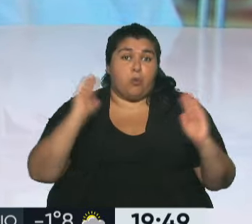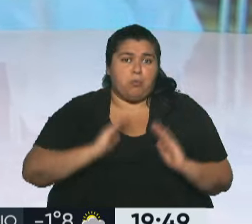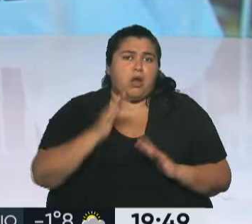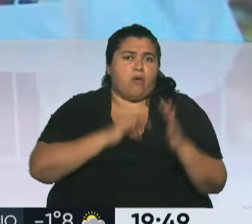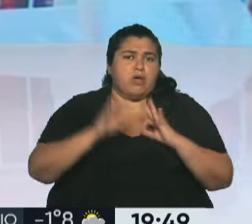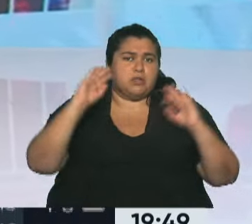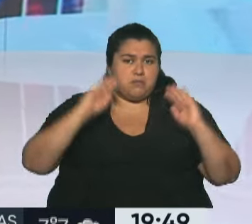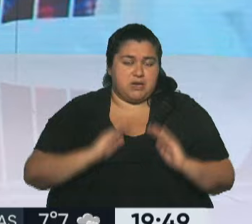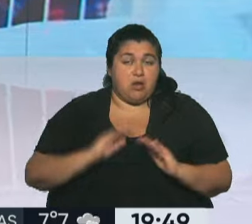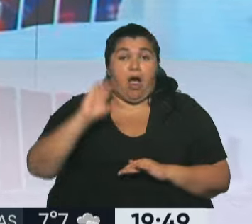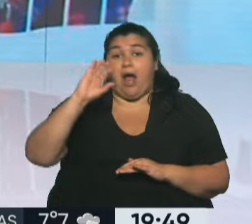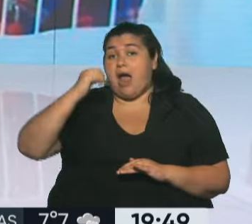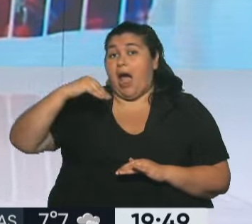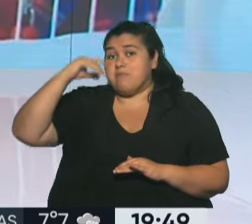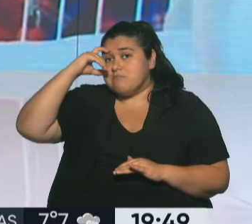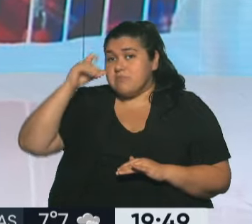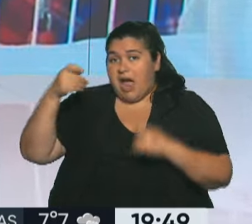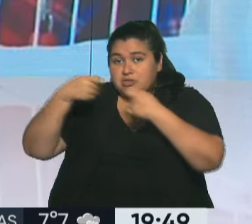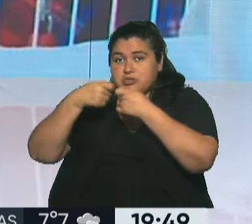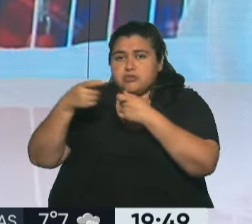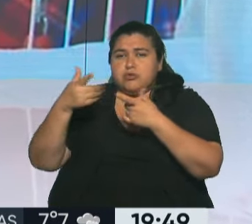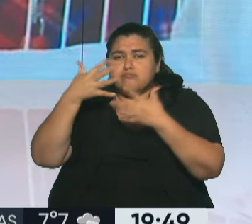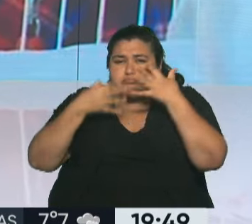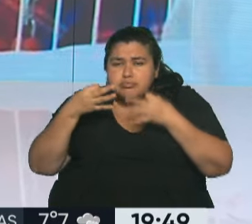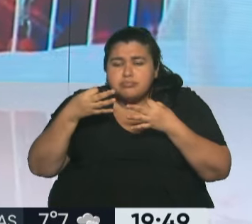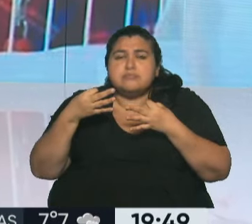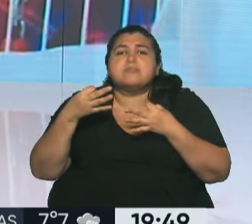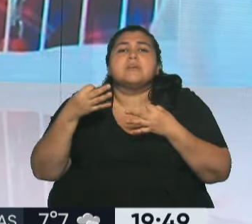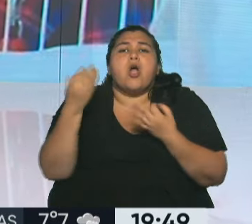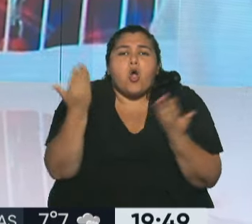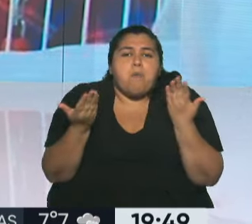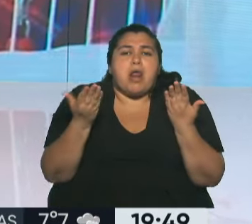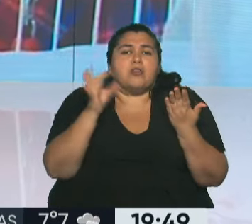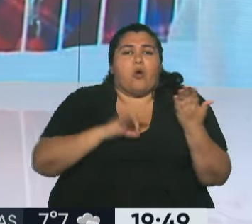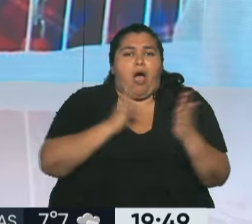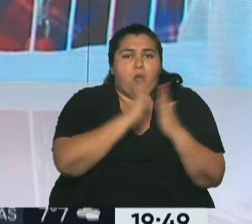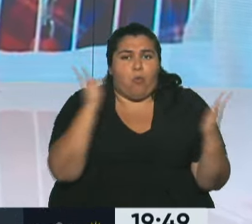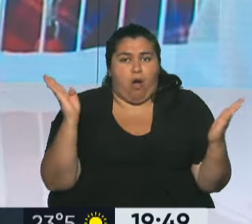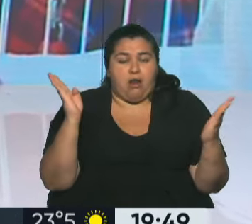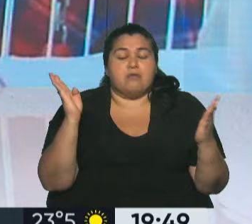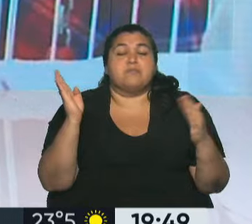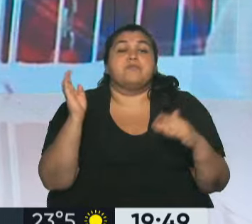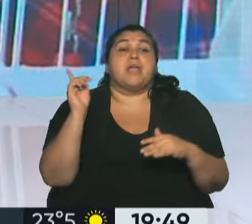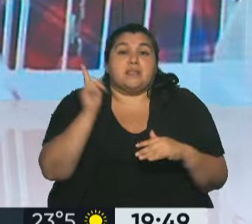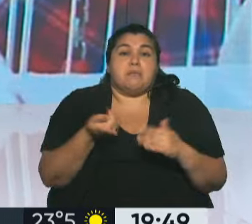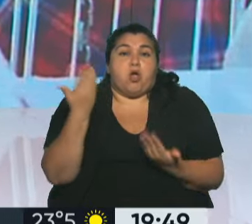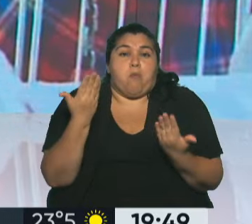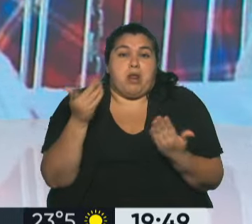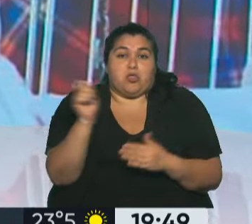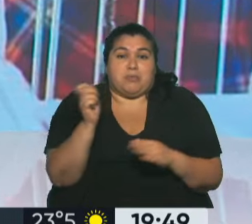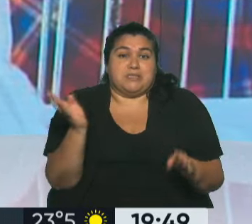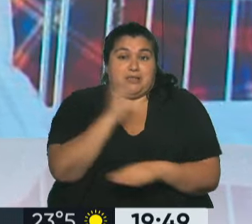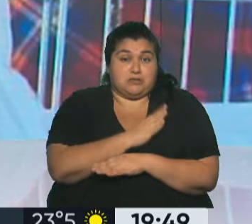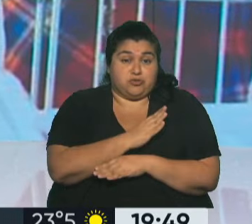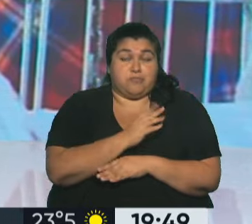Argentina de la Mediana Empresa. Esto es la comparación interanual. También hay una caída con respecto al mes anterior, pero CAME